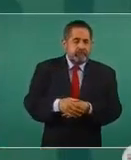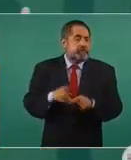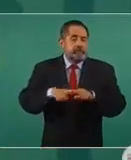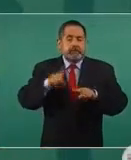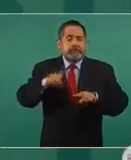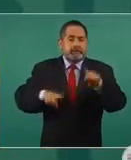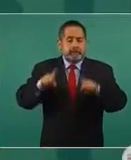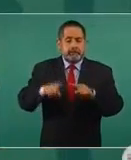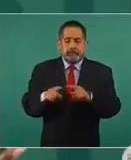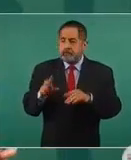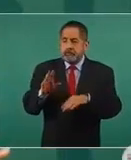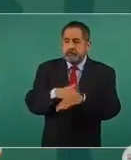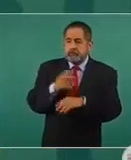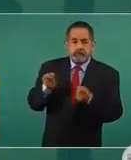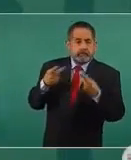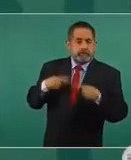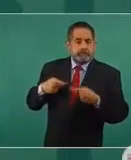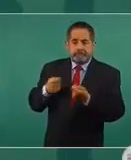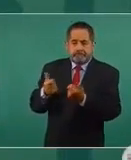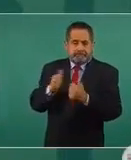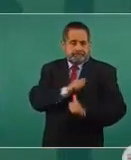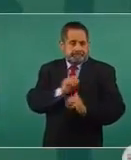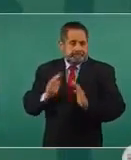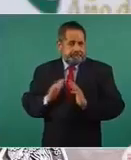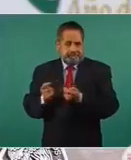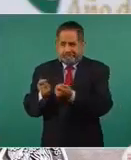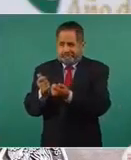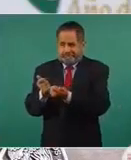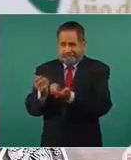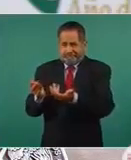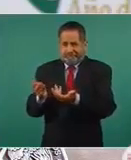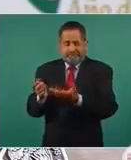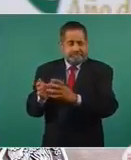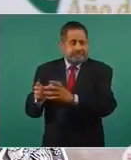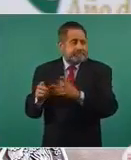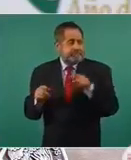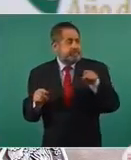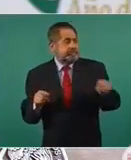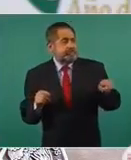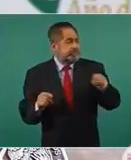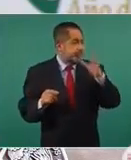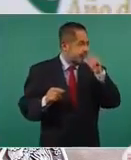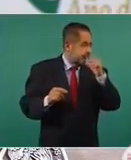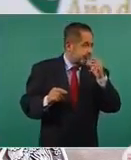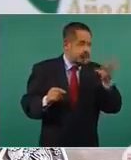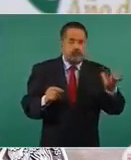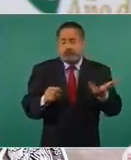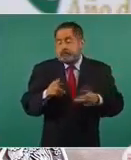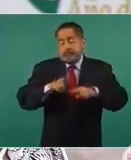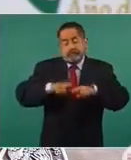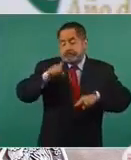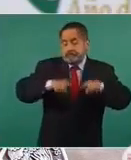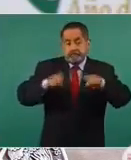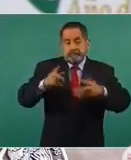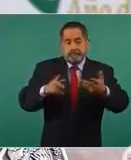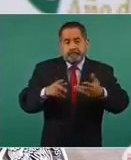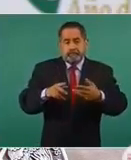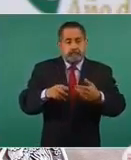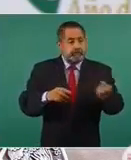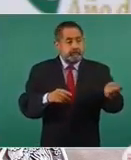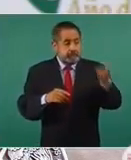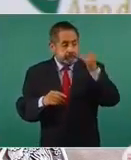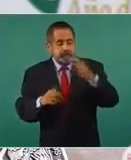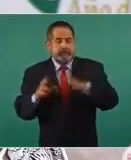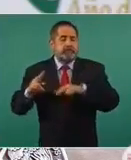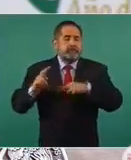tenían las fuerzas suficientes de seguridad pública para atender el problema, entonces